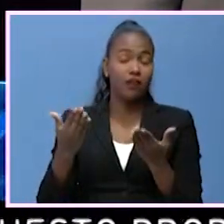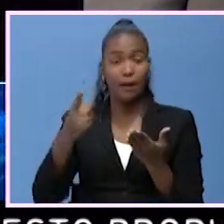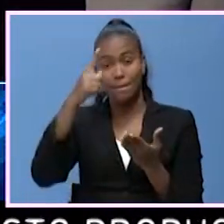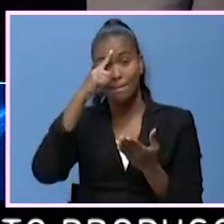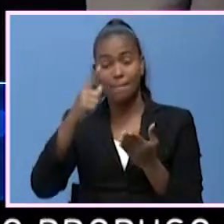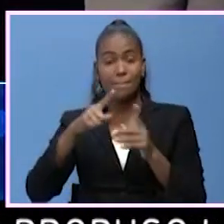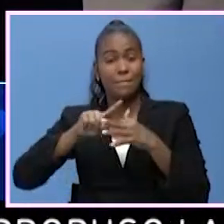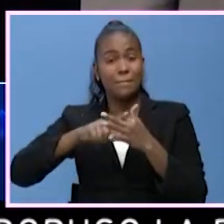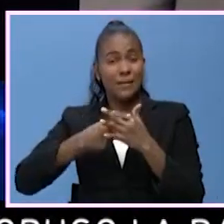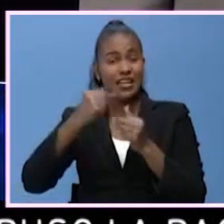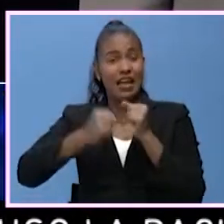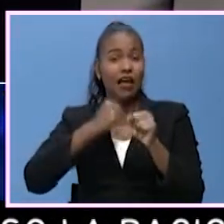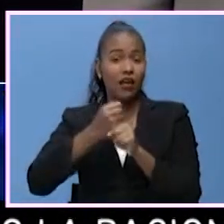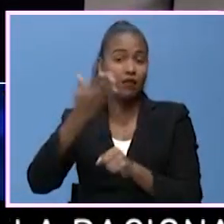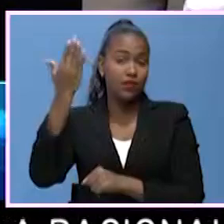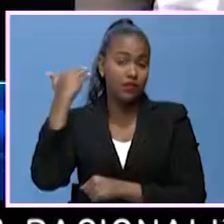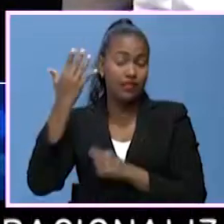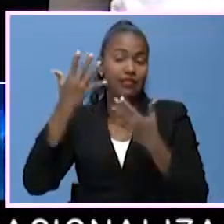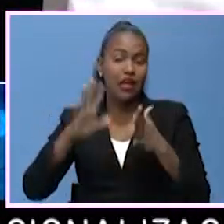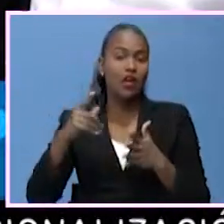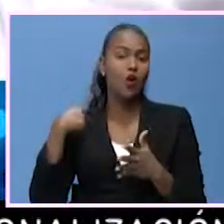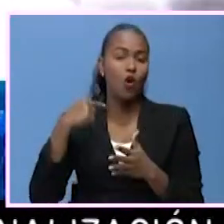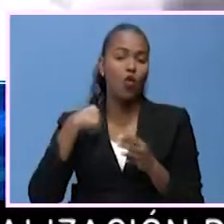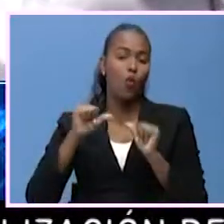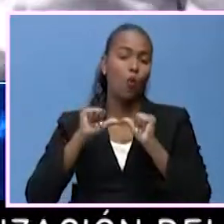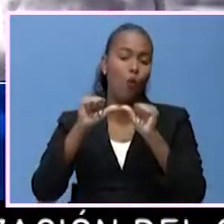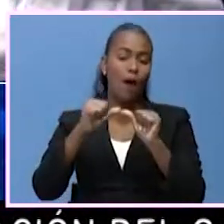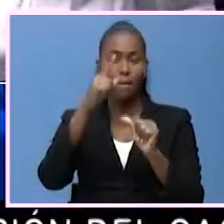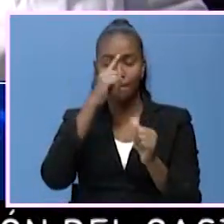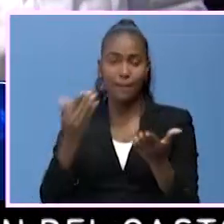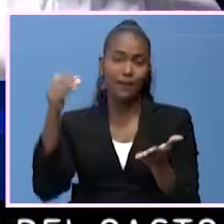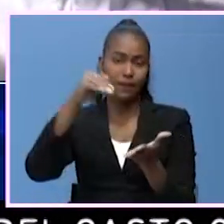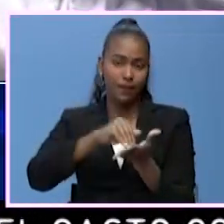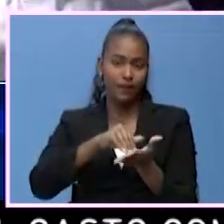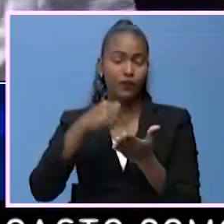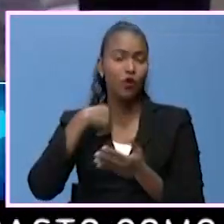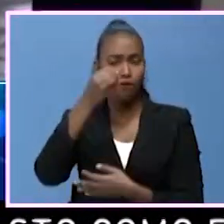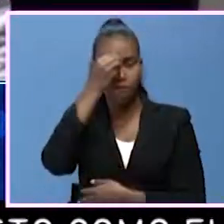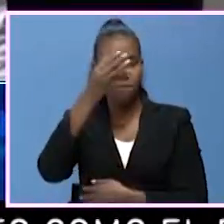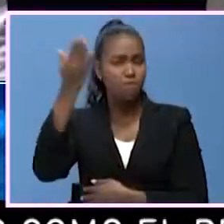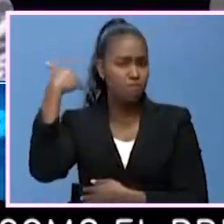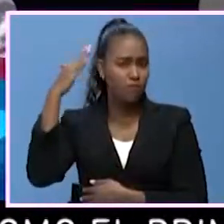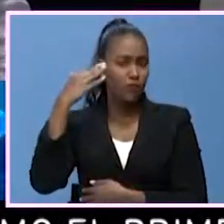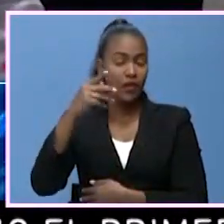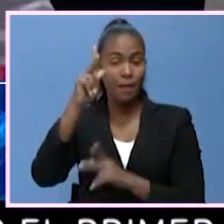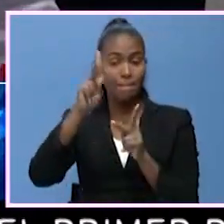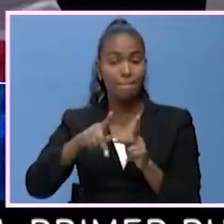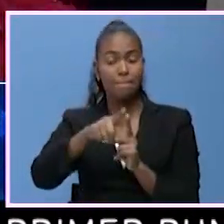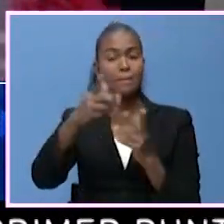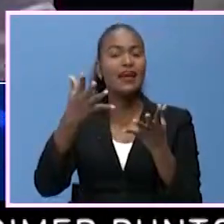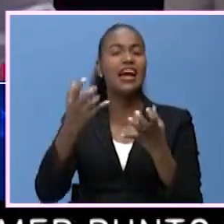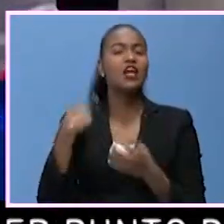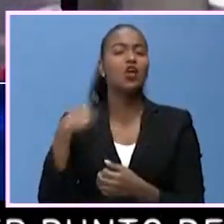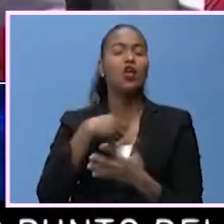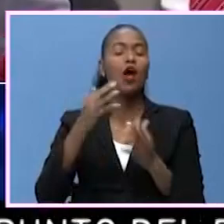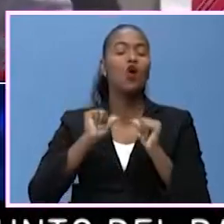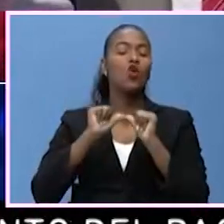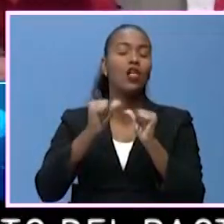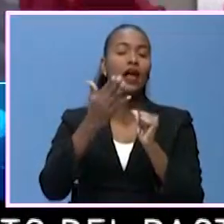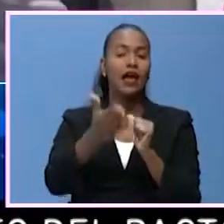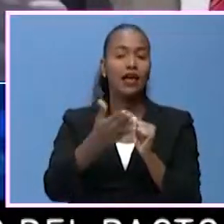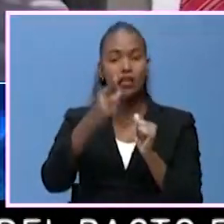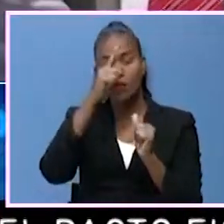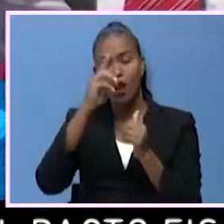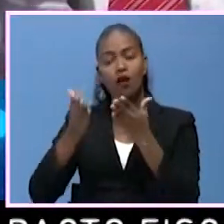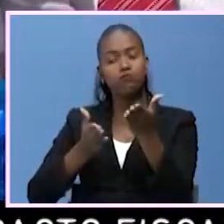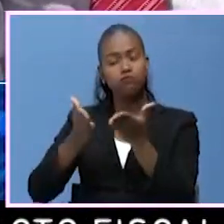para principios del año pasado, ya estamos en curso de reiniciarlo. Yo le decía el otro día a unas personas que la idea es continuar esto sobre la base de